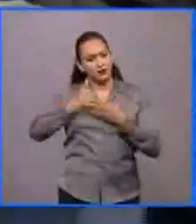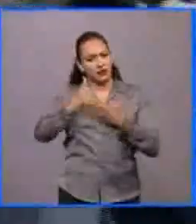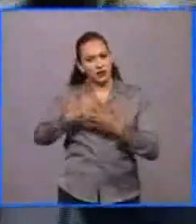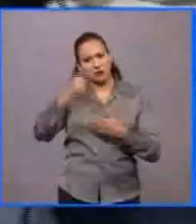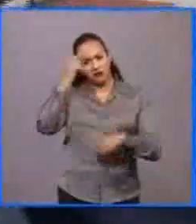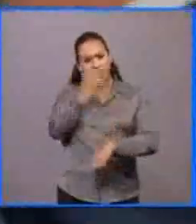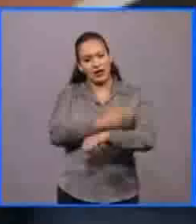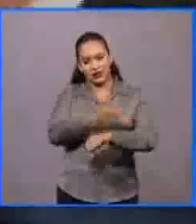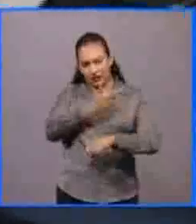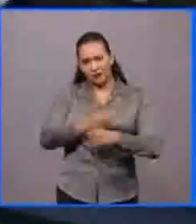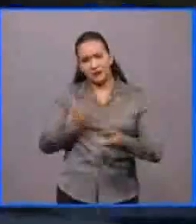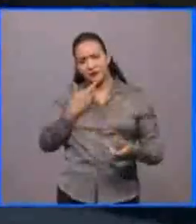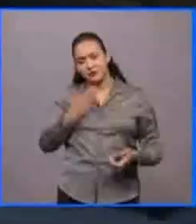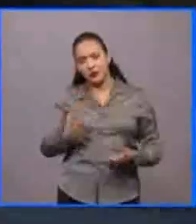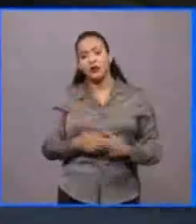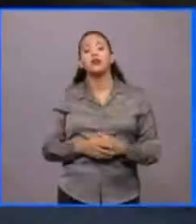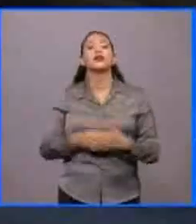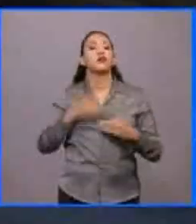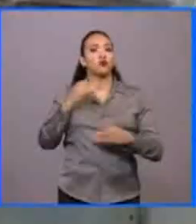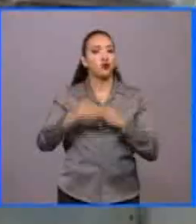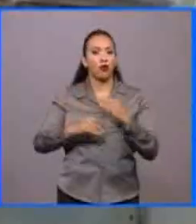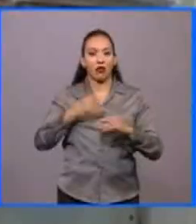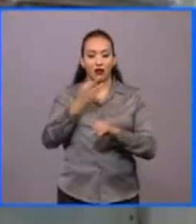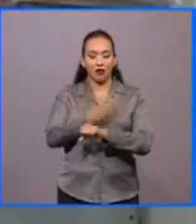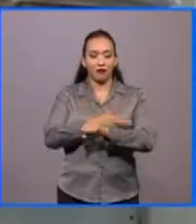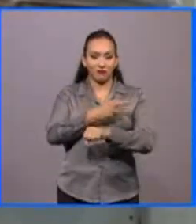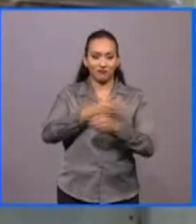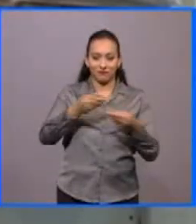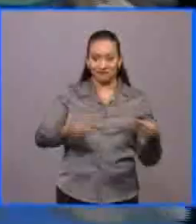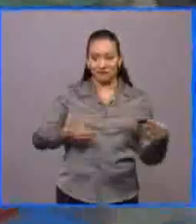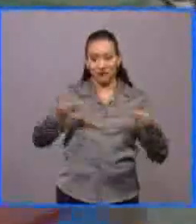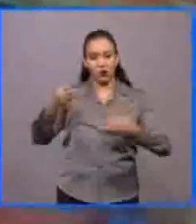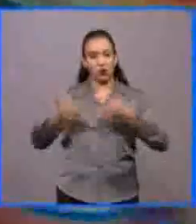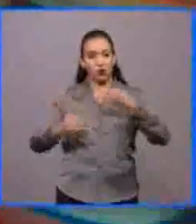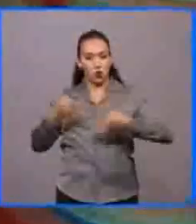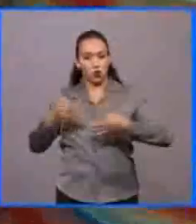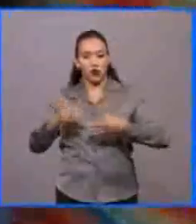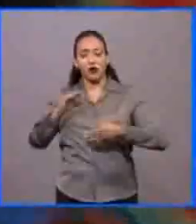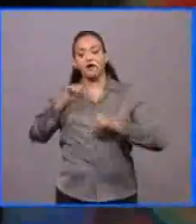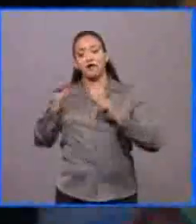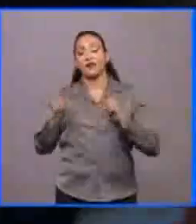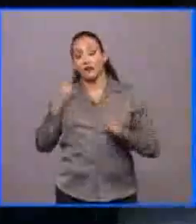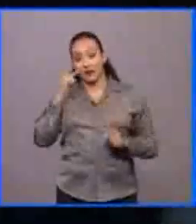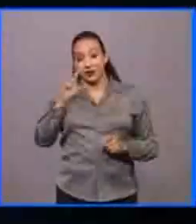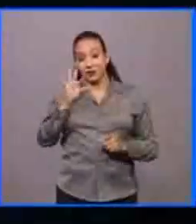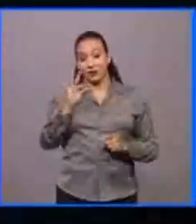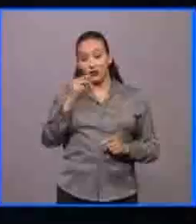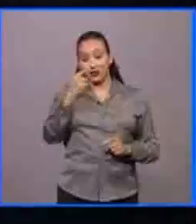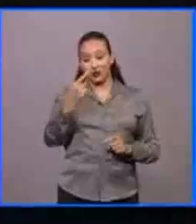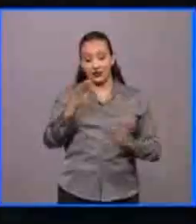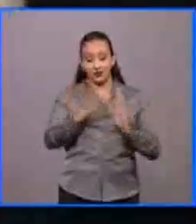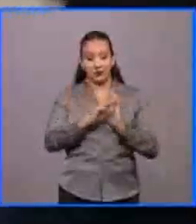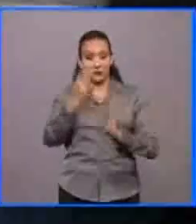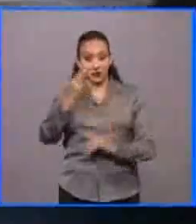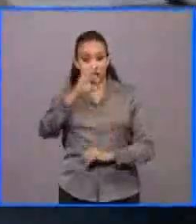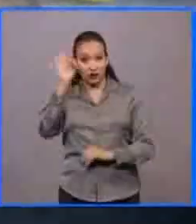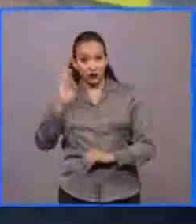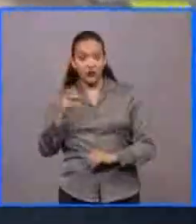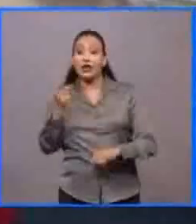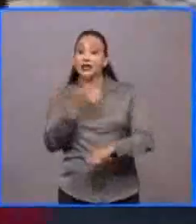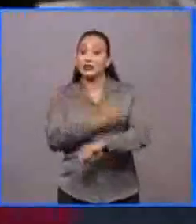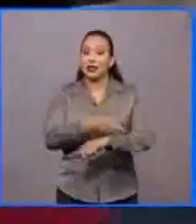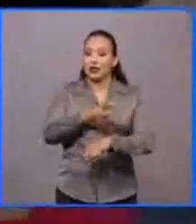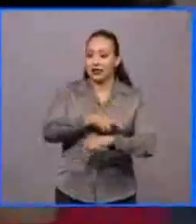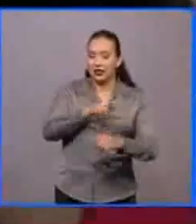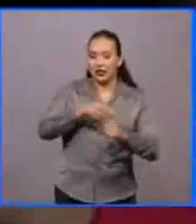de la conciliación llegan a los tribunales laborales federales, de los cuales el 47.3% son